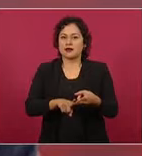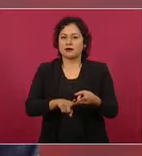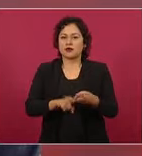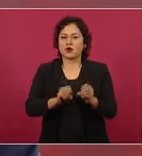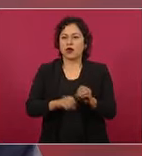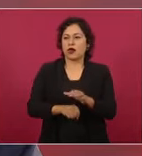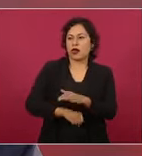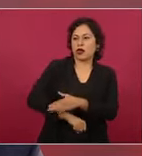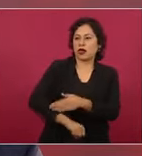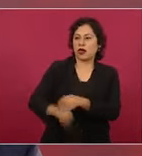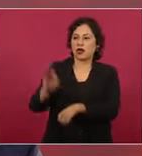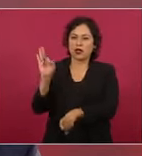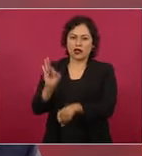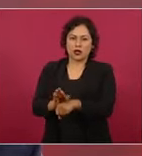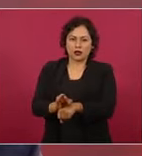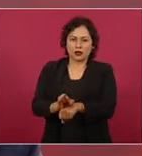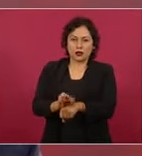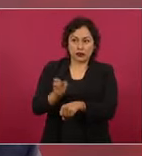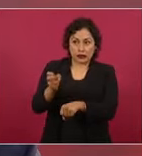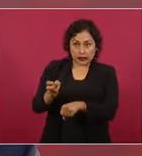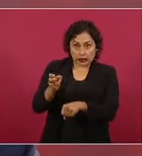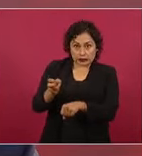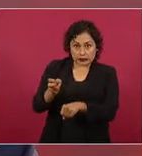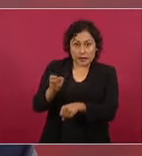y que vaya en contra del interés